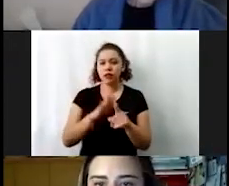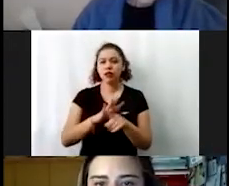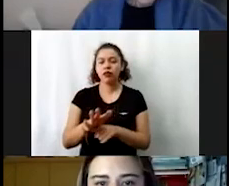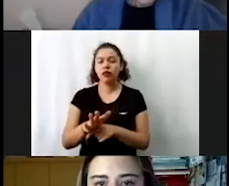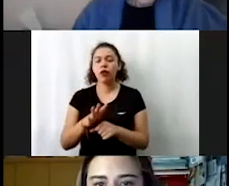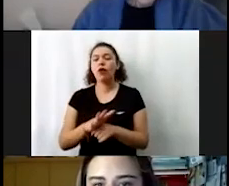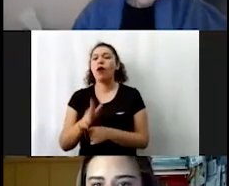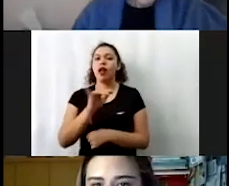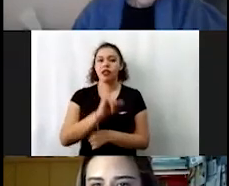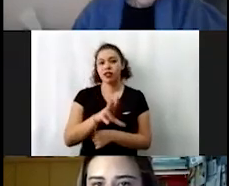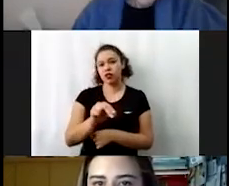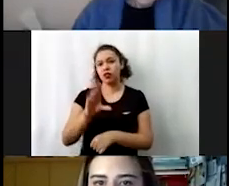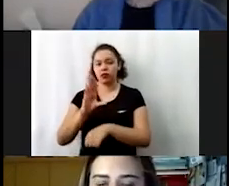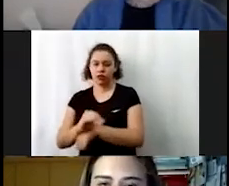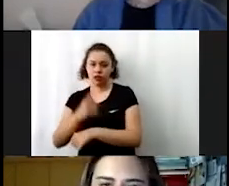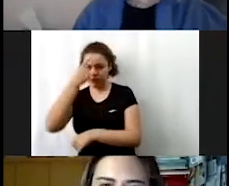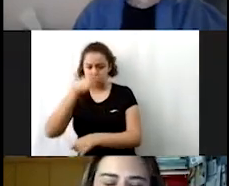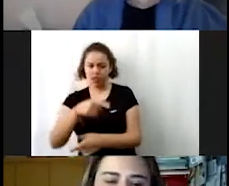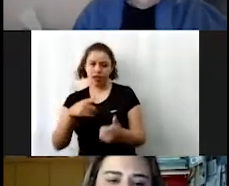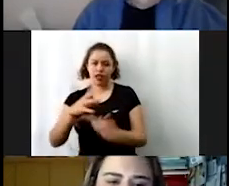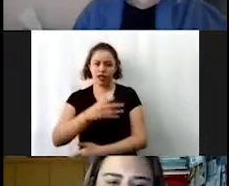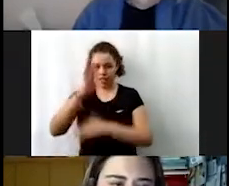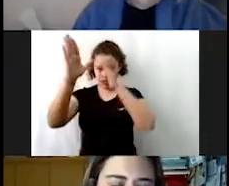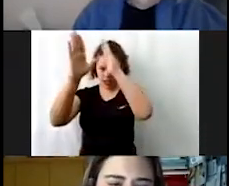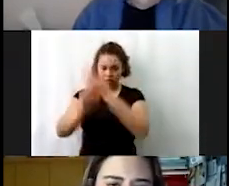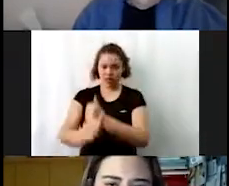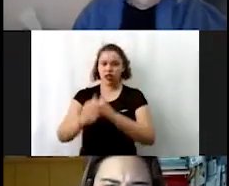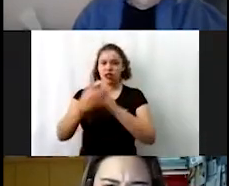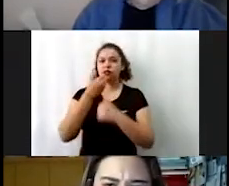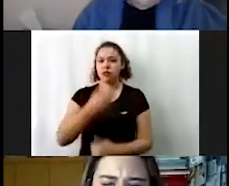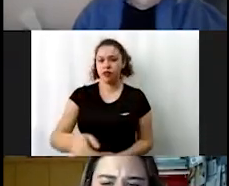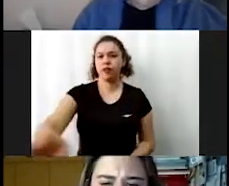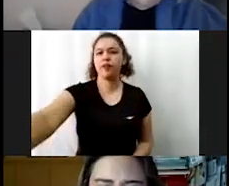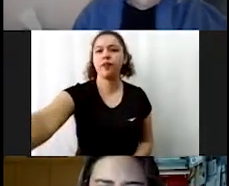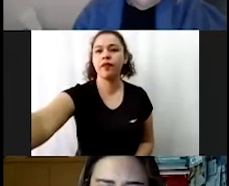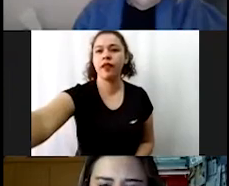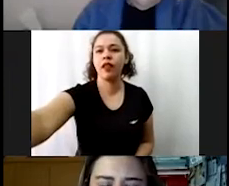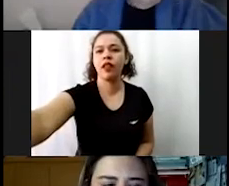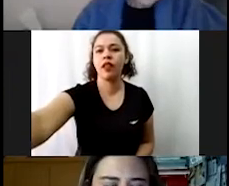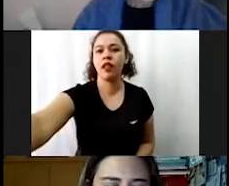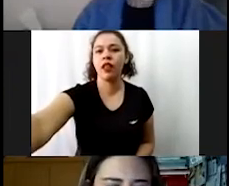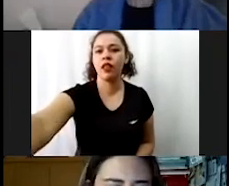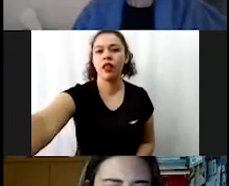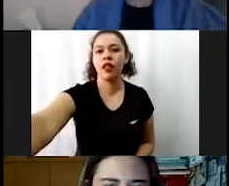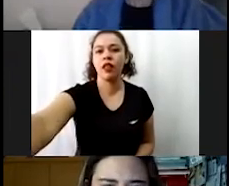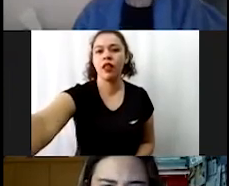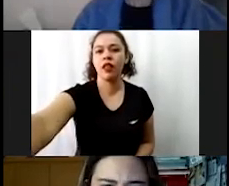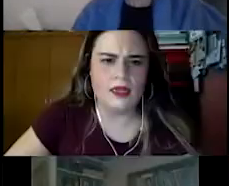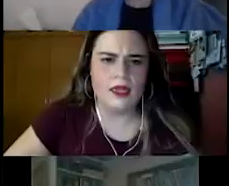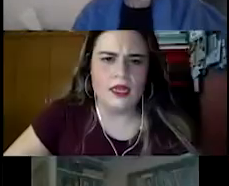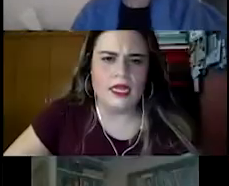es que estas alianzas van a ser efectivas. Este estudio me gusta mucho, voy a tratar de ver si está disponible